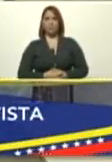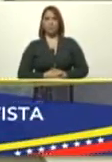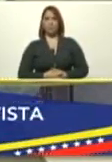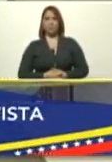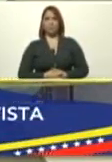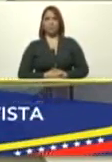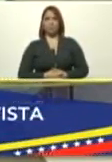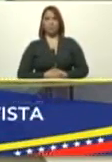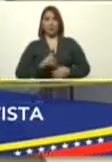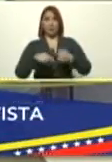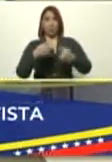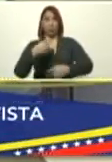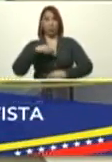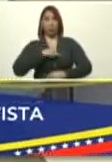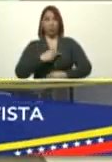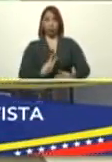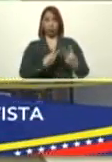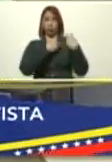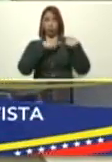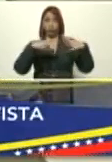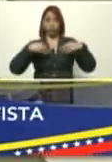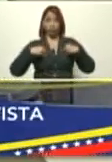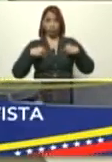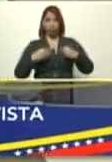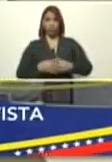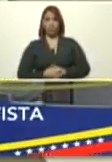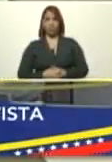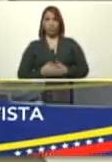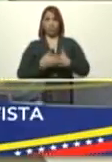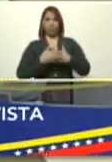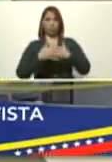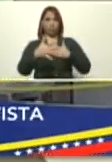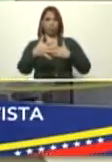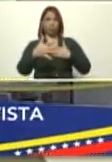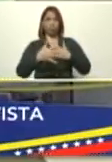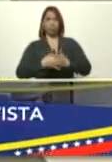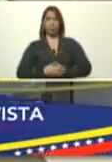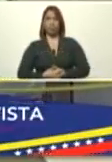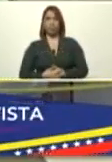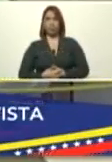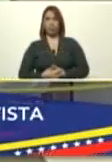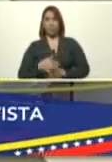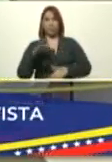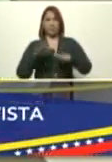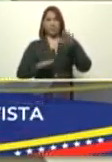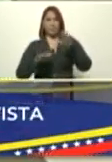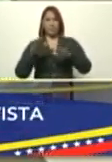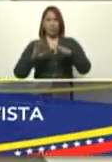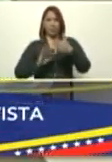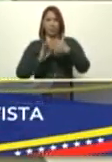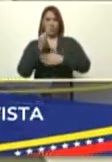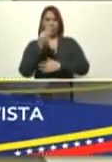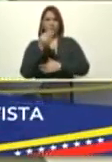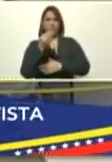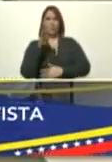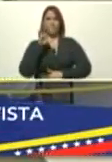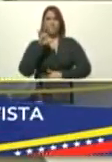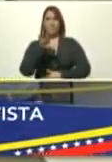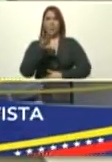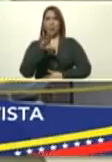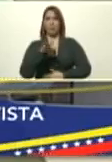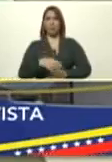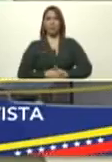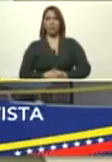Y luego, bueno, nos correspondió, al pasar del tiempo, al regularizarse la fundación de la República de Osetia del